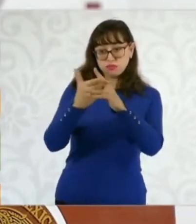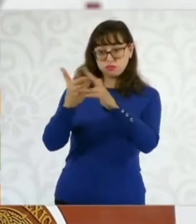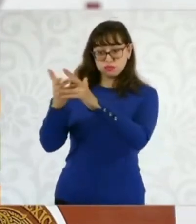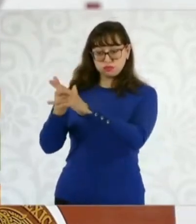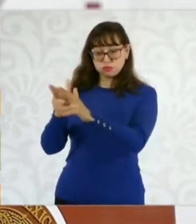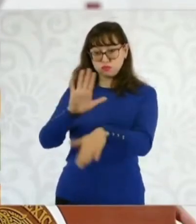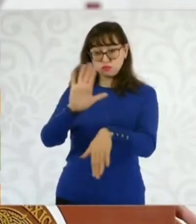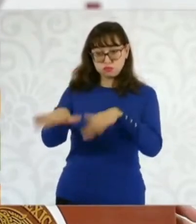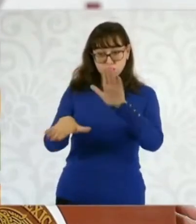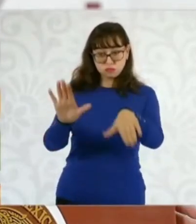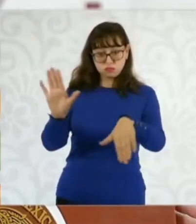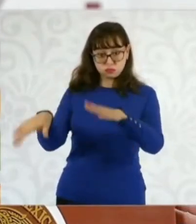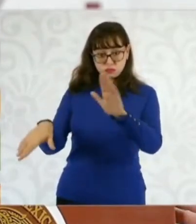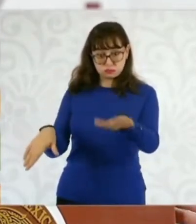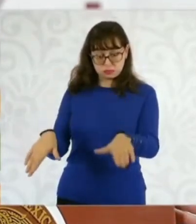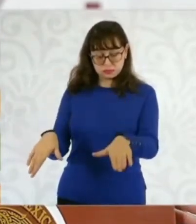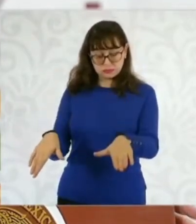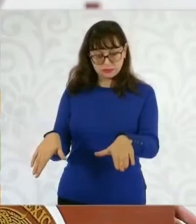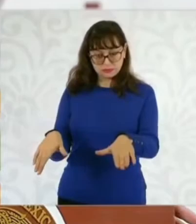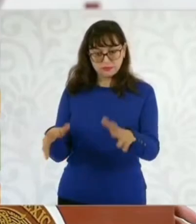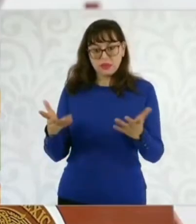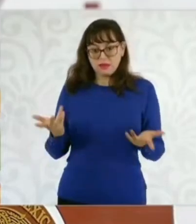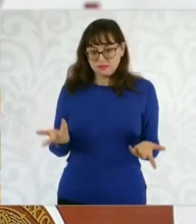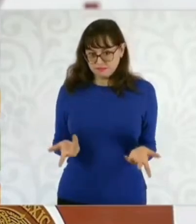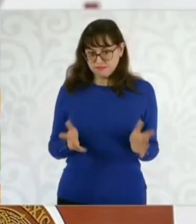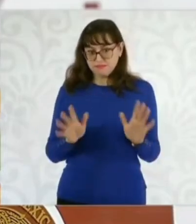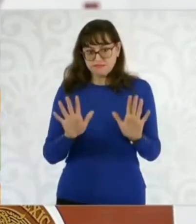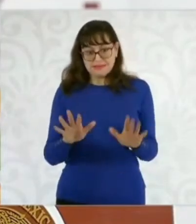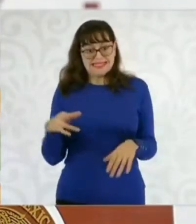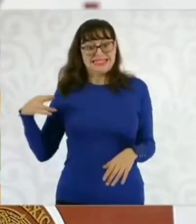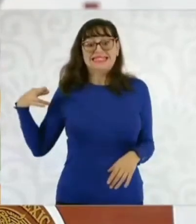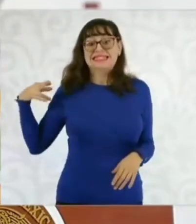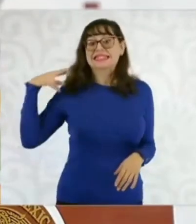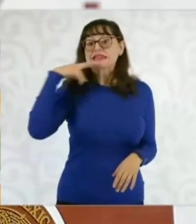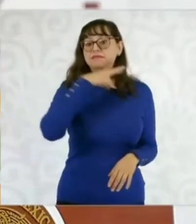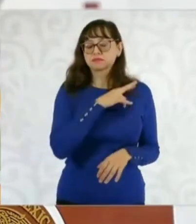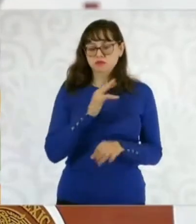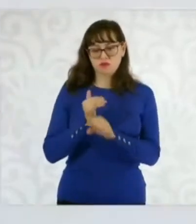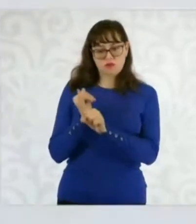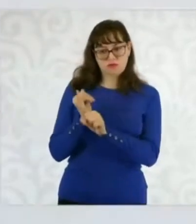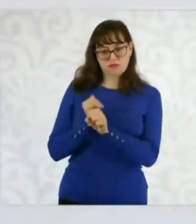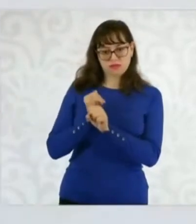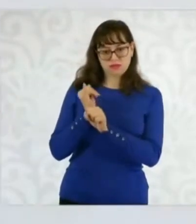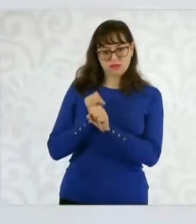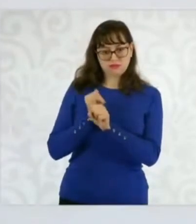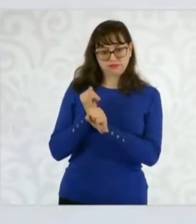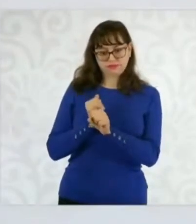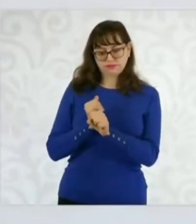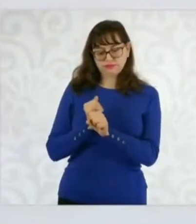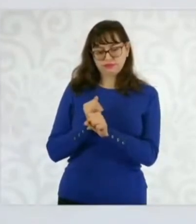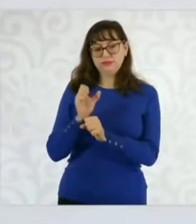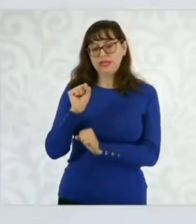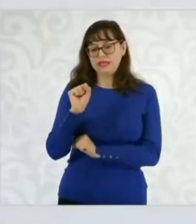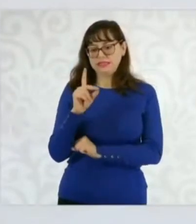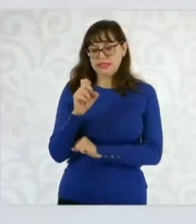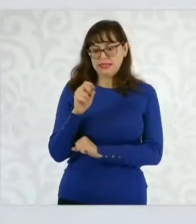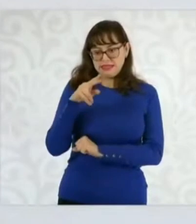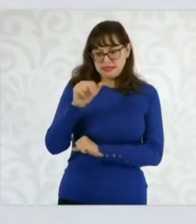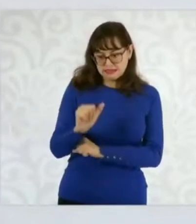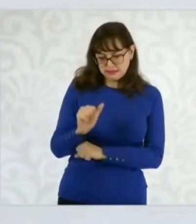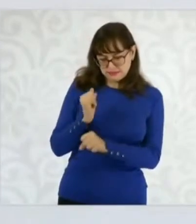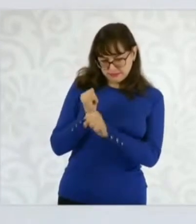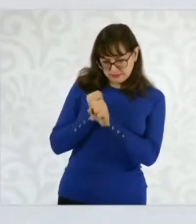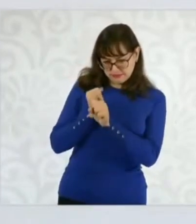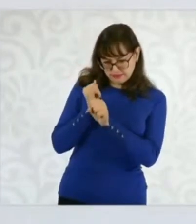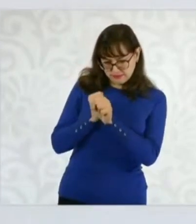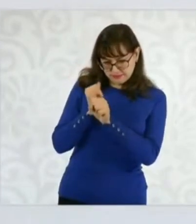se proporciona la información que en el momento se tiene. Esa es la información oficial que da la Secretaría de la Defensa Nacional.